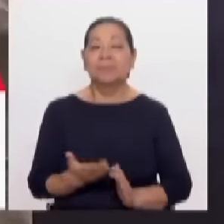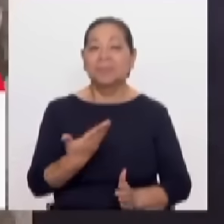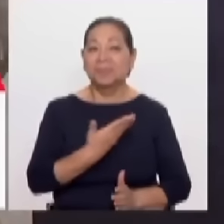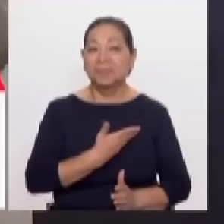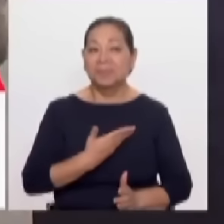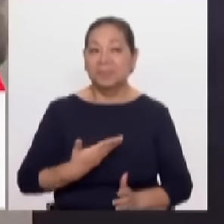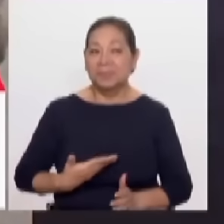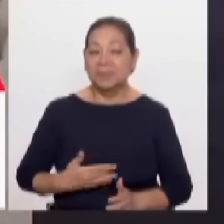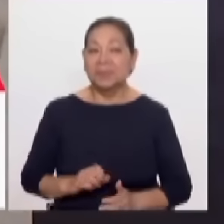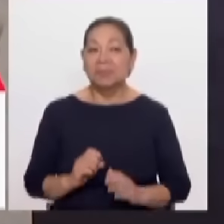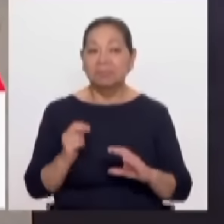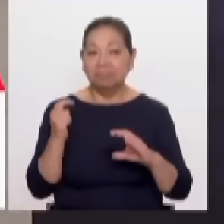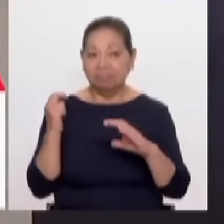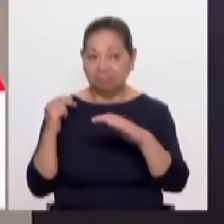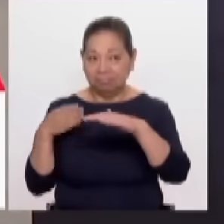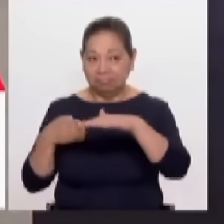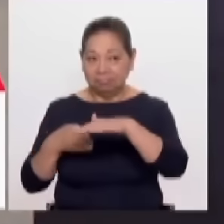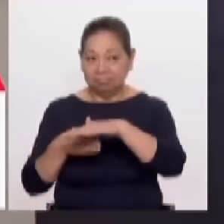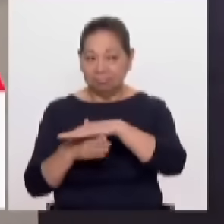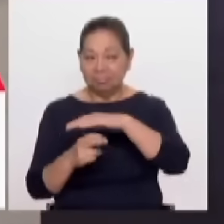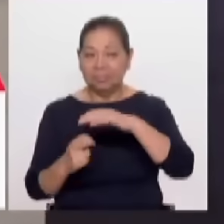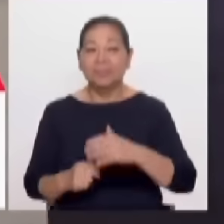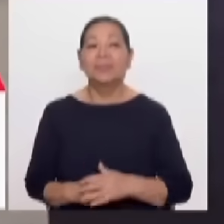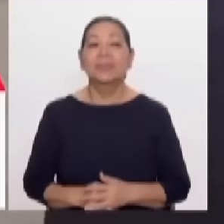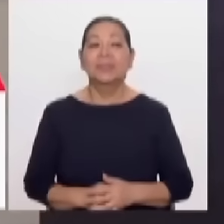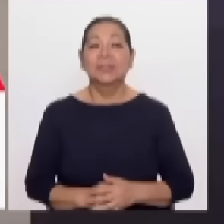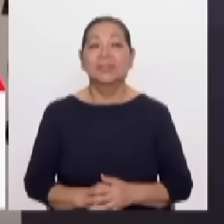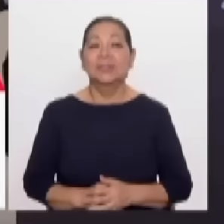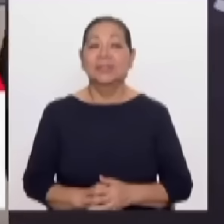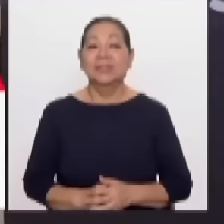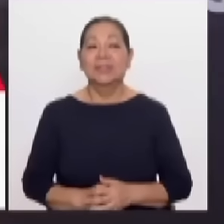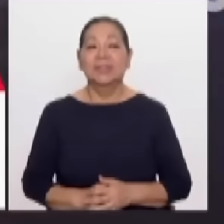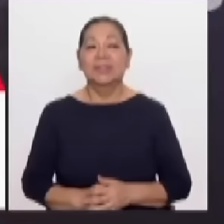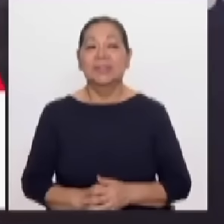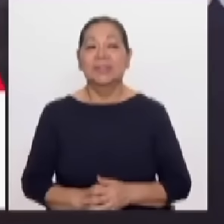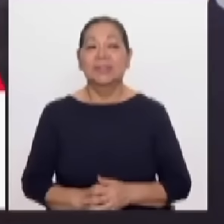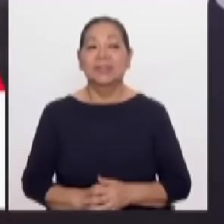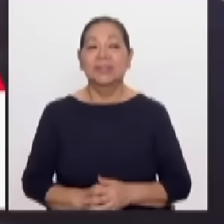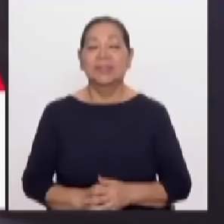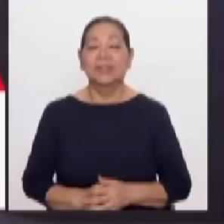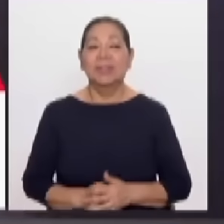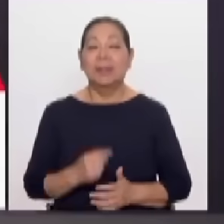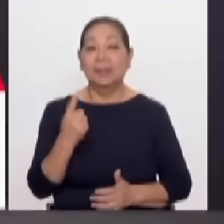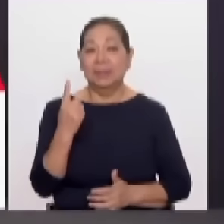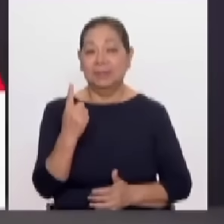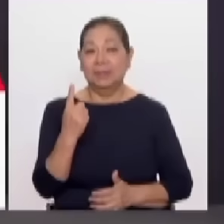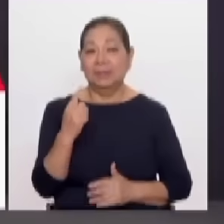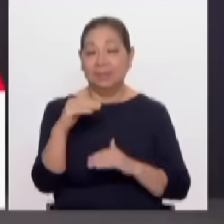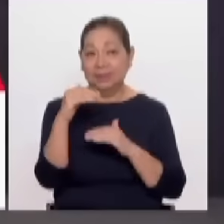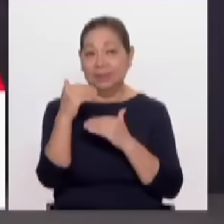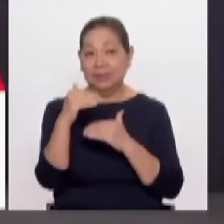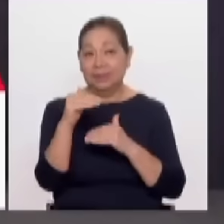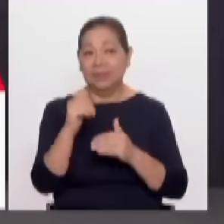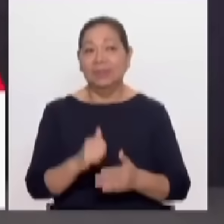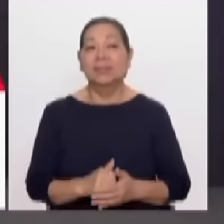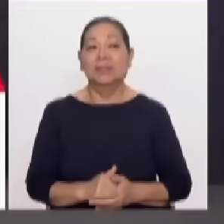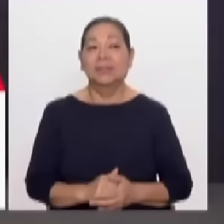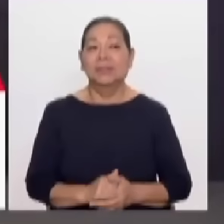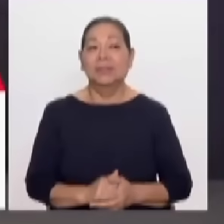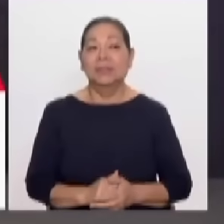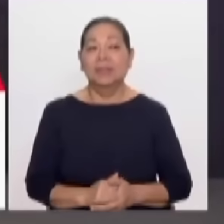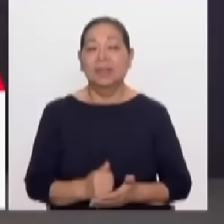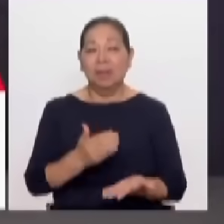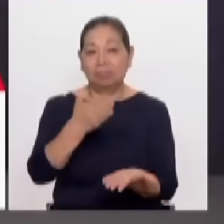presidenta de la República está ingresando hacia la primera de la línea 2.